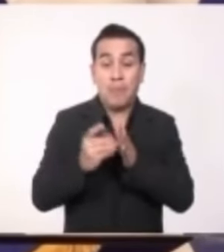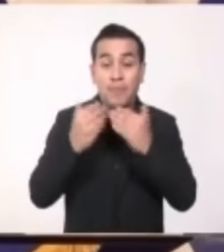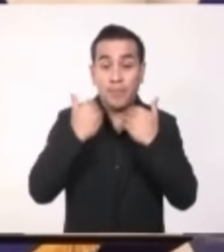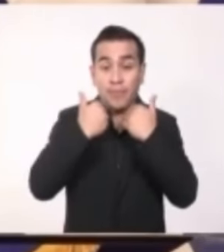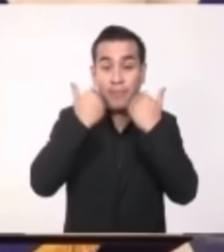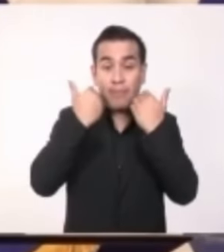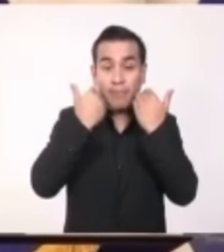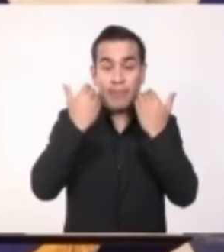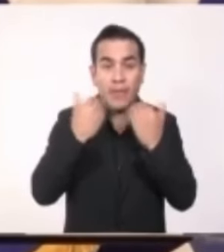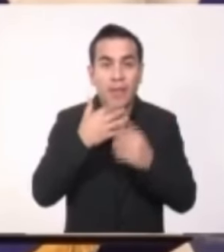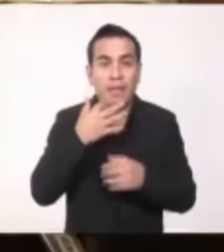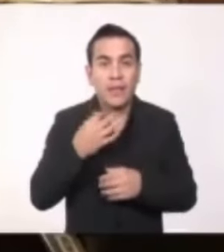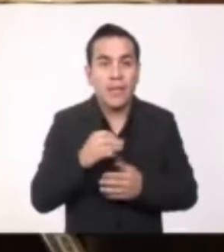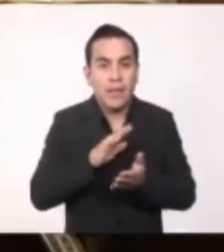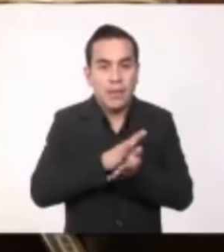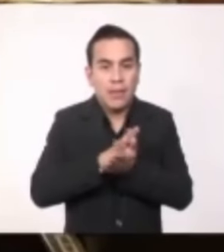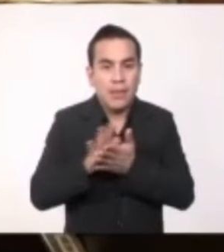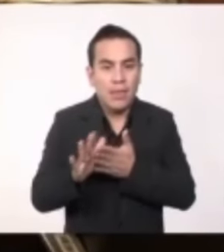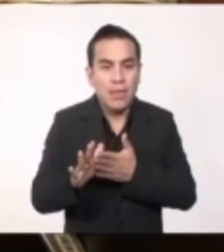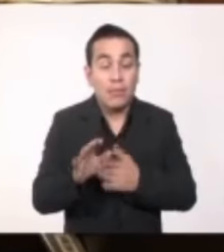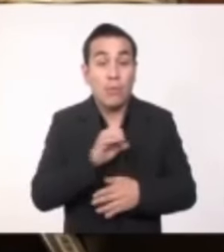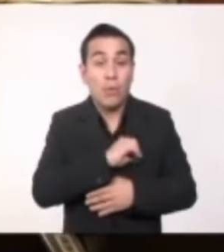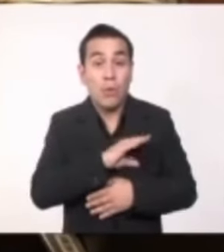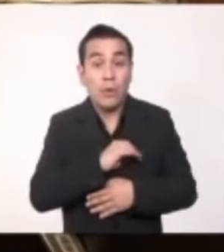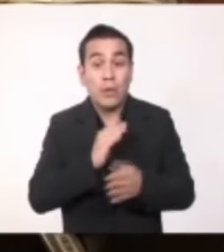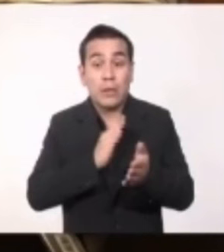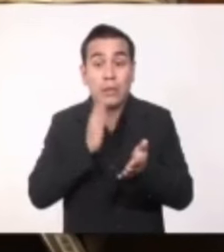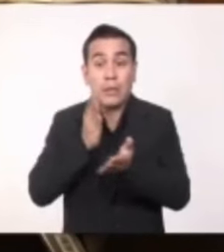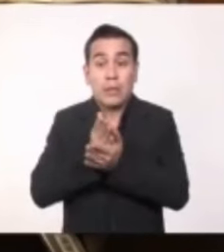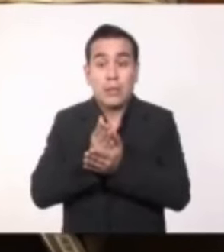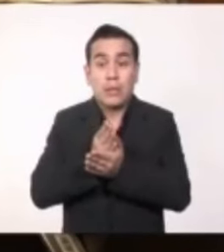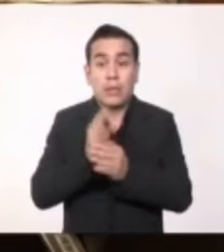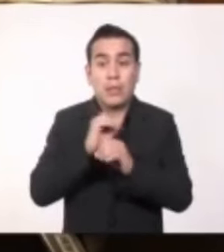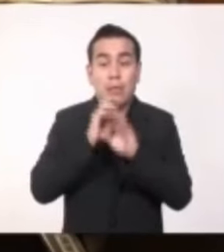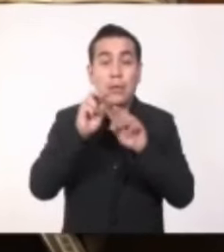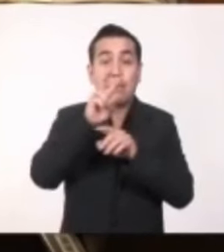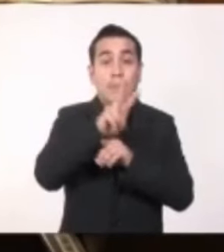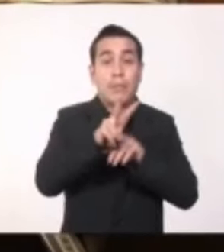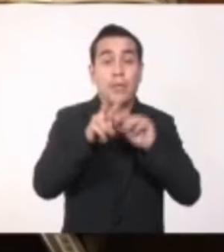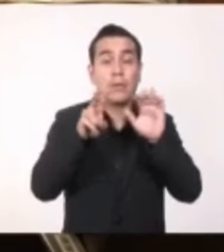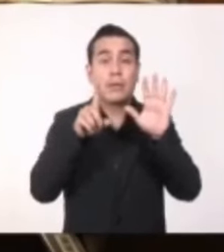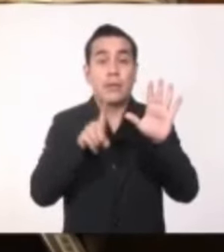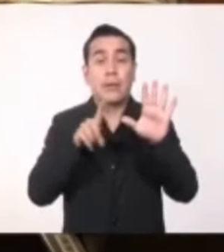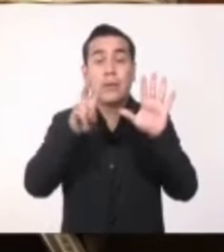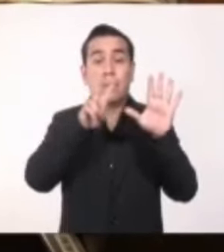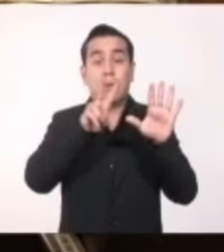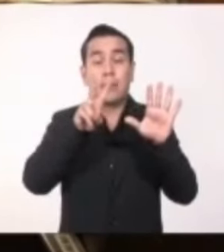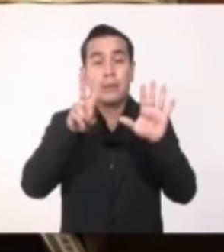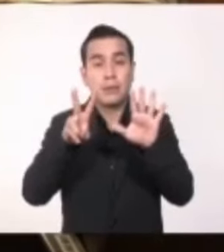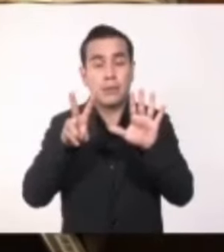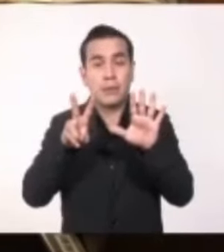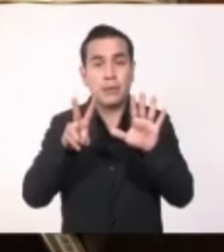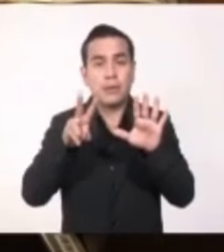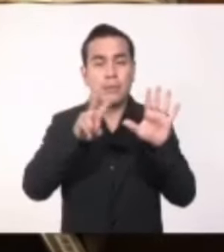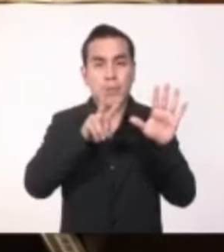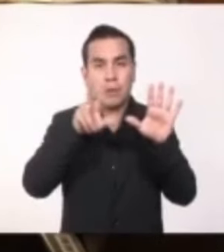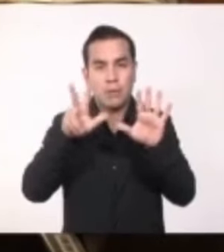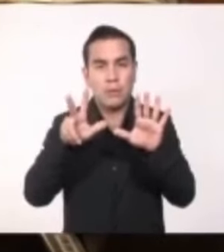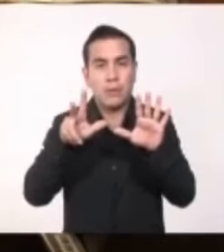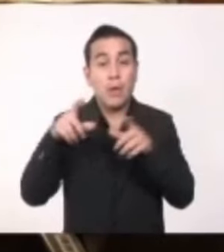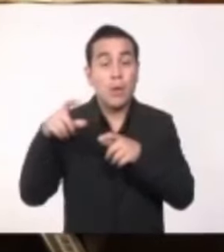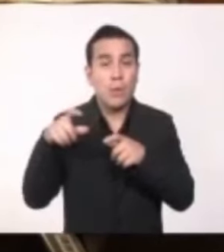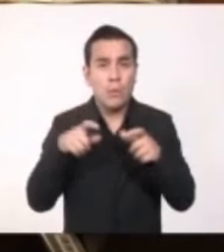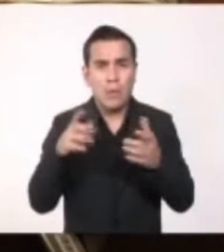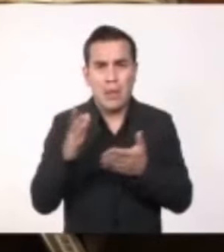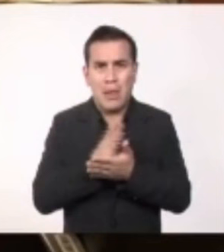los jóvenes con corazón limpio y esos jóvenes llegaron ahí es para jóvenes de 26 27 28 años que nunca